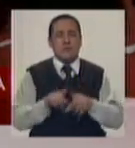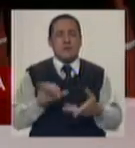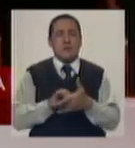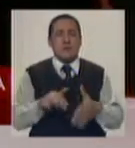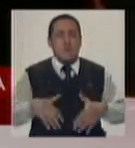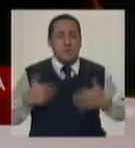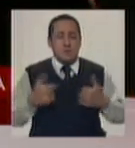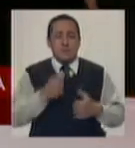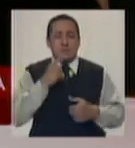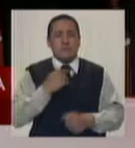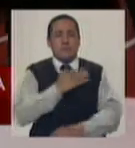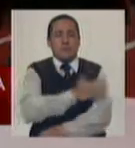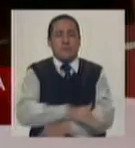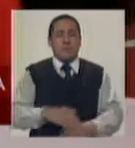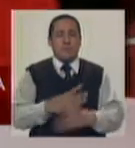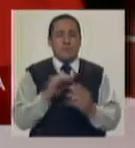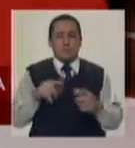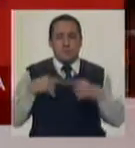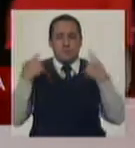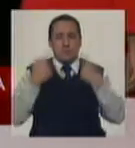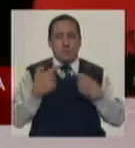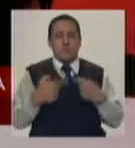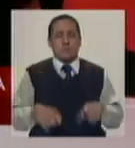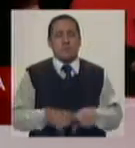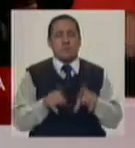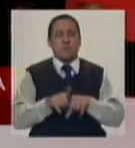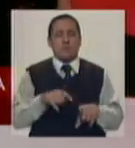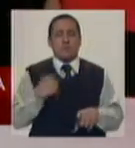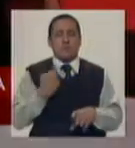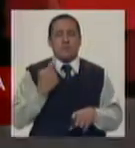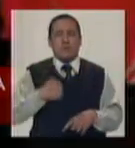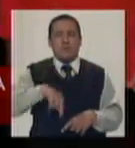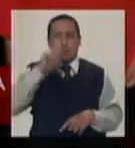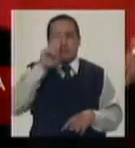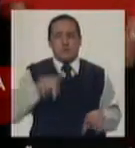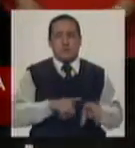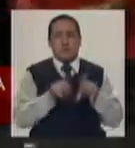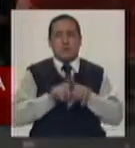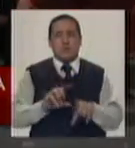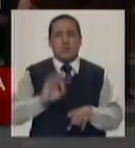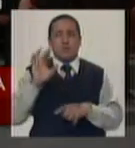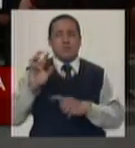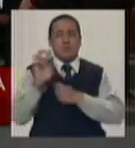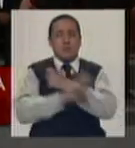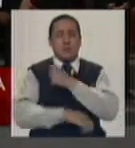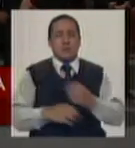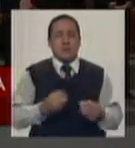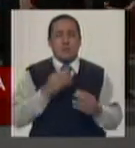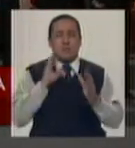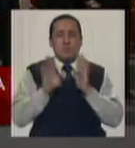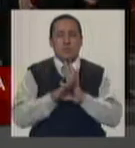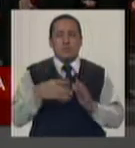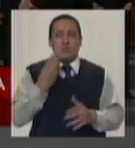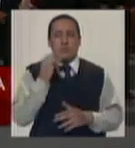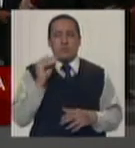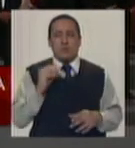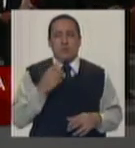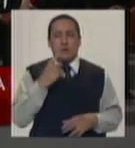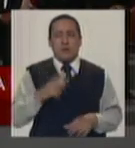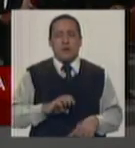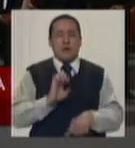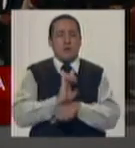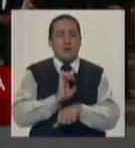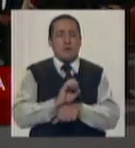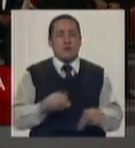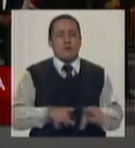ser un punto a favor, o muchos puntos a favores, no solamente del Perú, sino también de otros países como Bolivia, como Ecuador,